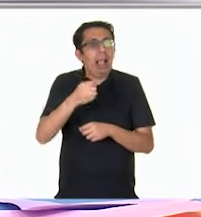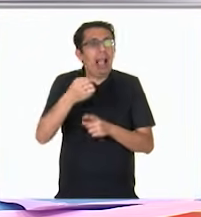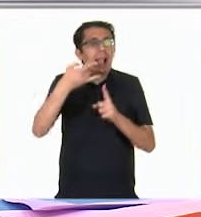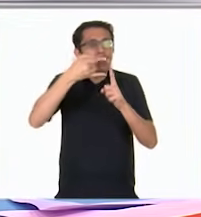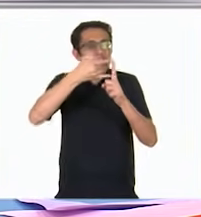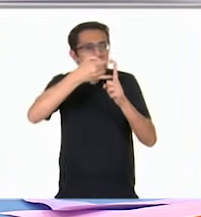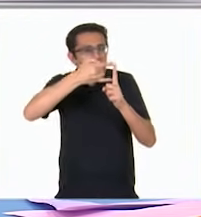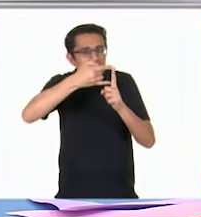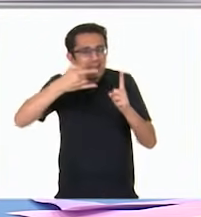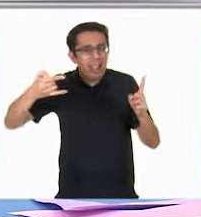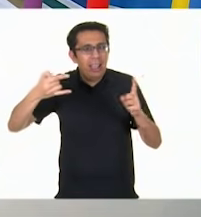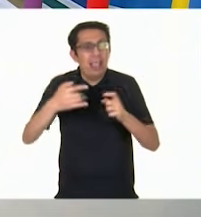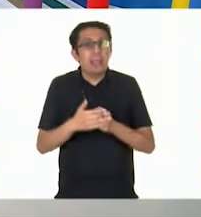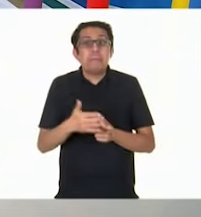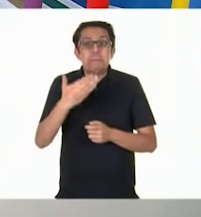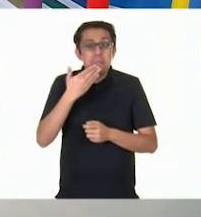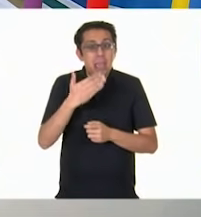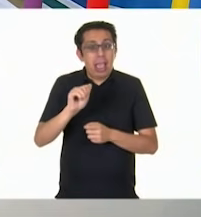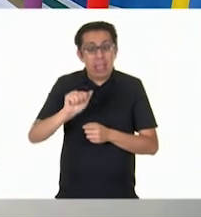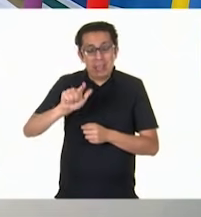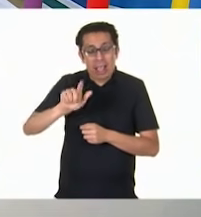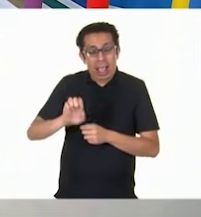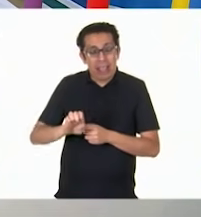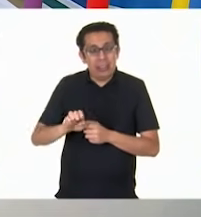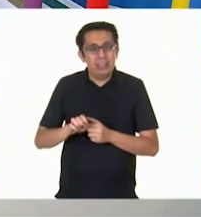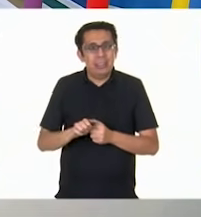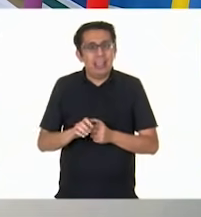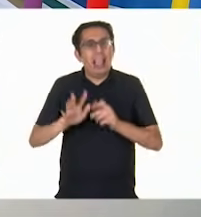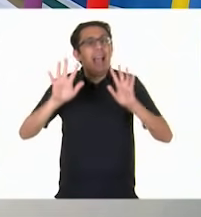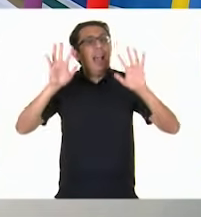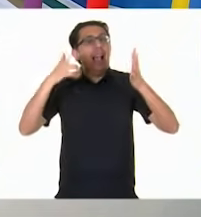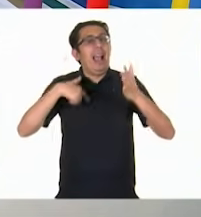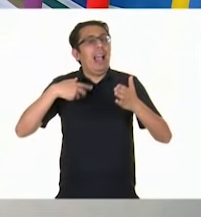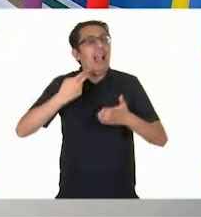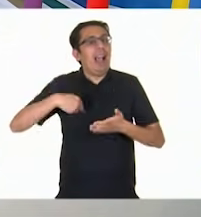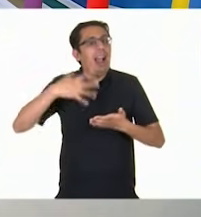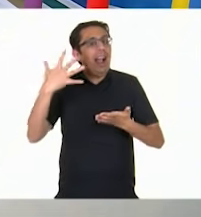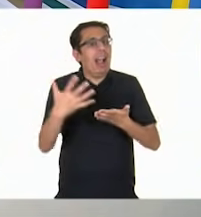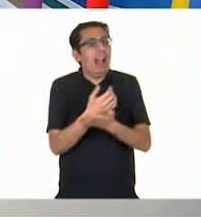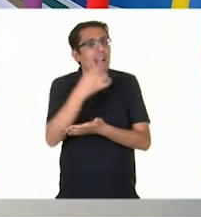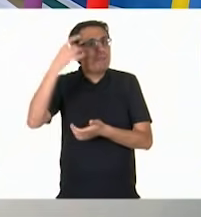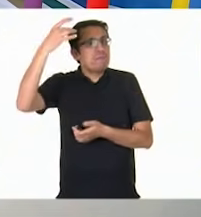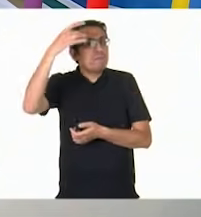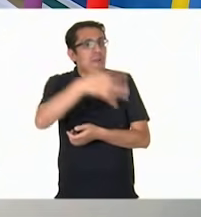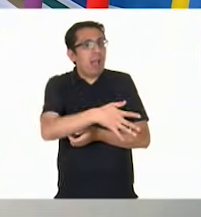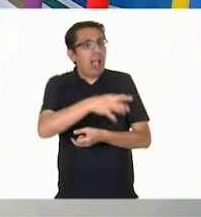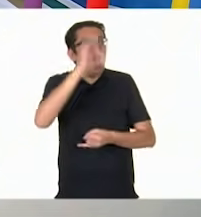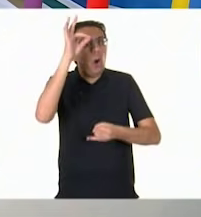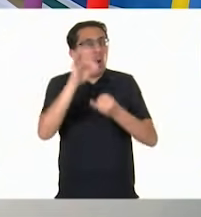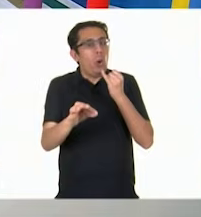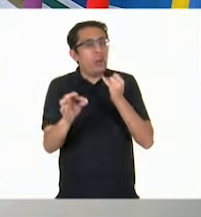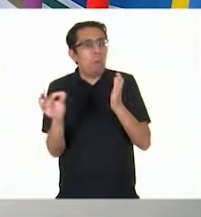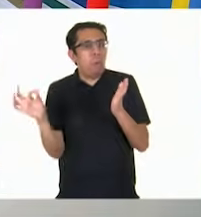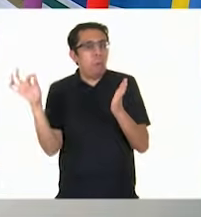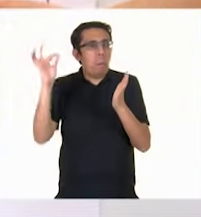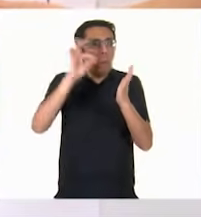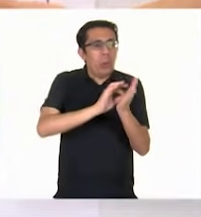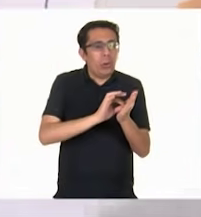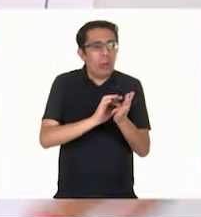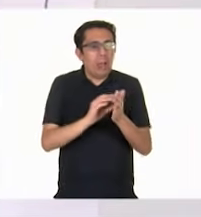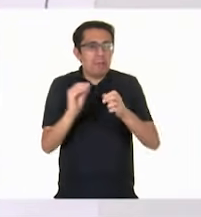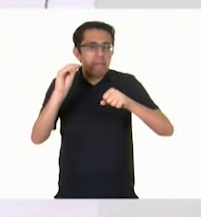rectángulo. ¡Muy bien, Ale. ¡Sí! ¡Ganamos! ¡Vamos a poner el último punto! ¡Esto es un rectángulo!